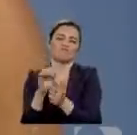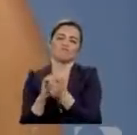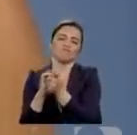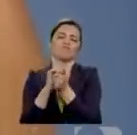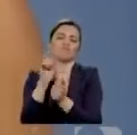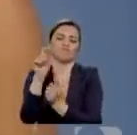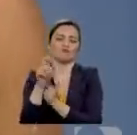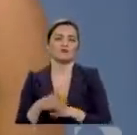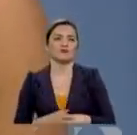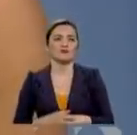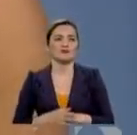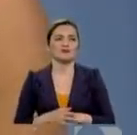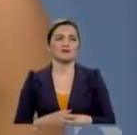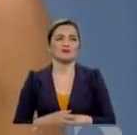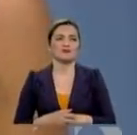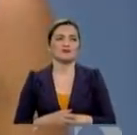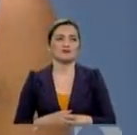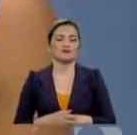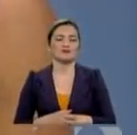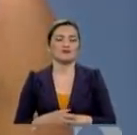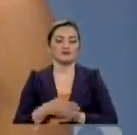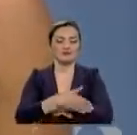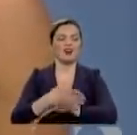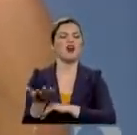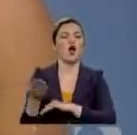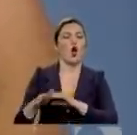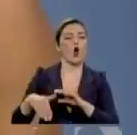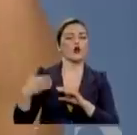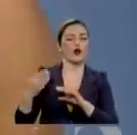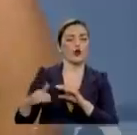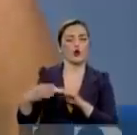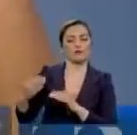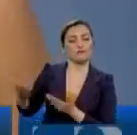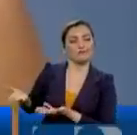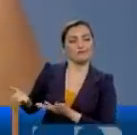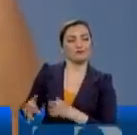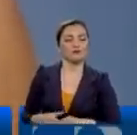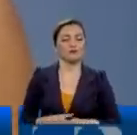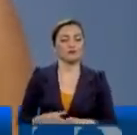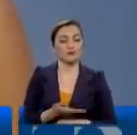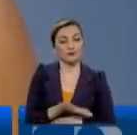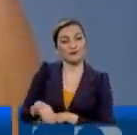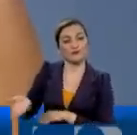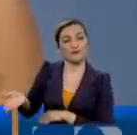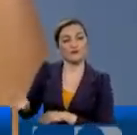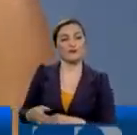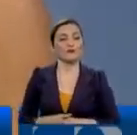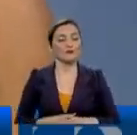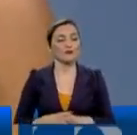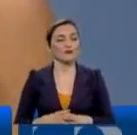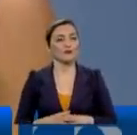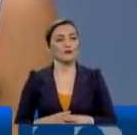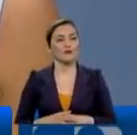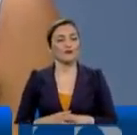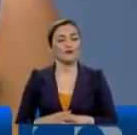nos necesitan. Así que aquí también les dejo mi correo electrónico para que me envíen si ustedes conocen de alguna persona que necesite de nuestra ayuda, de